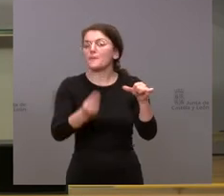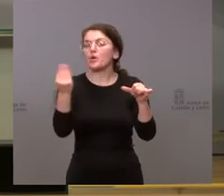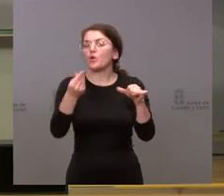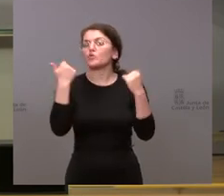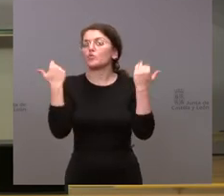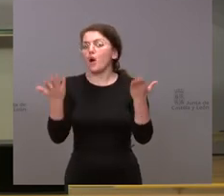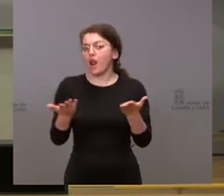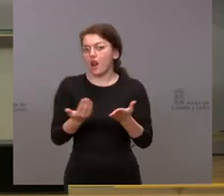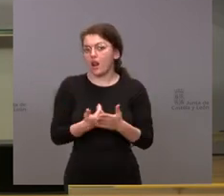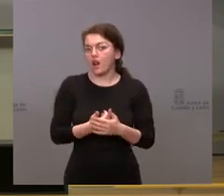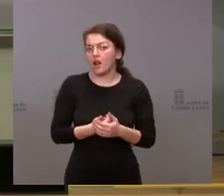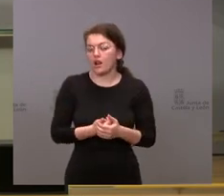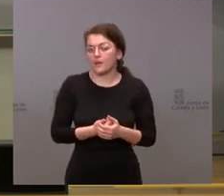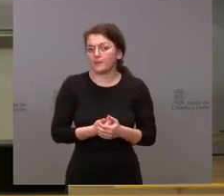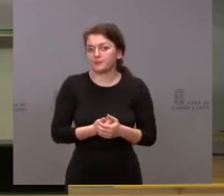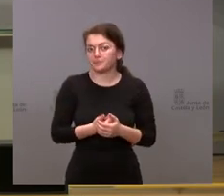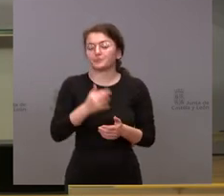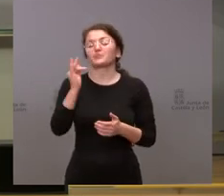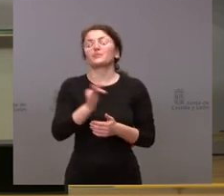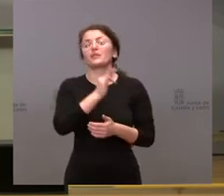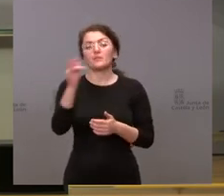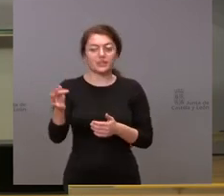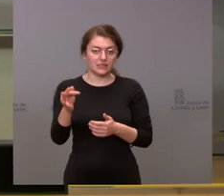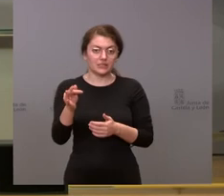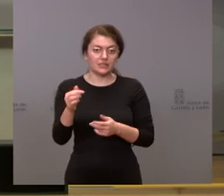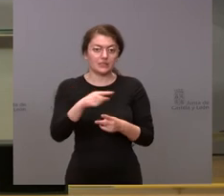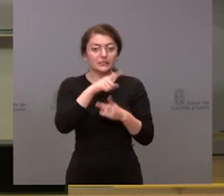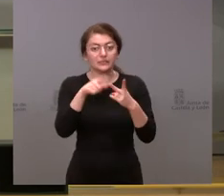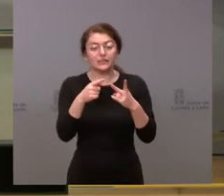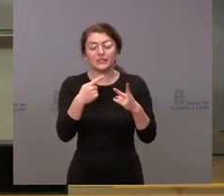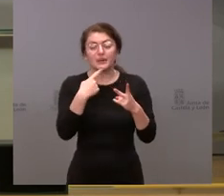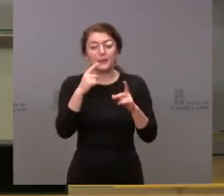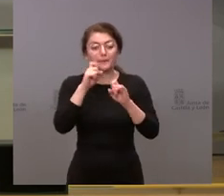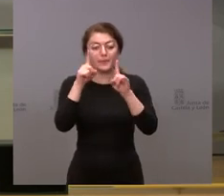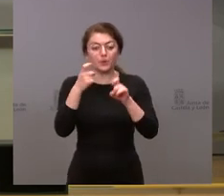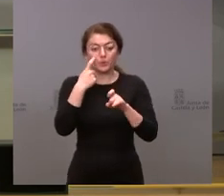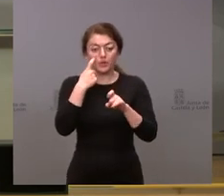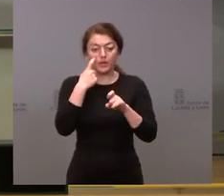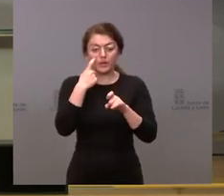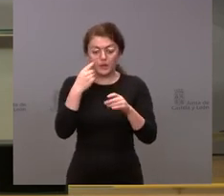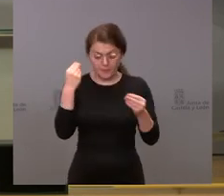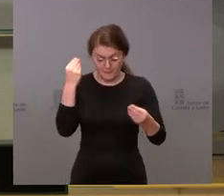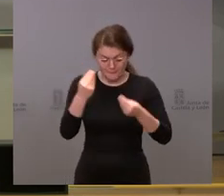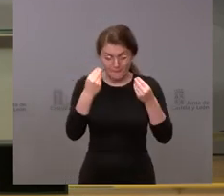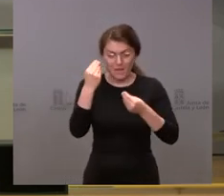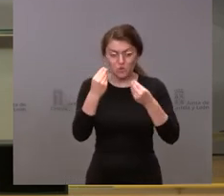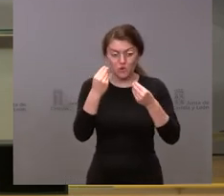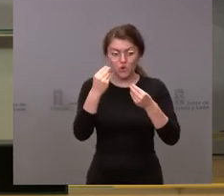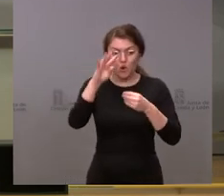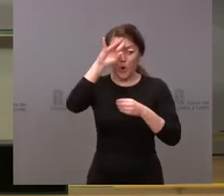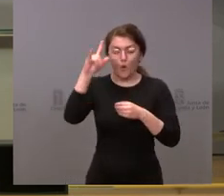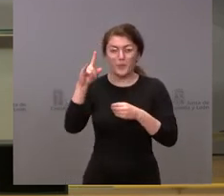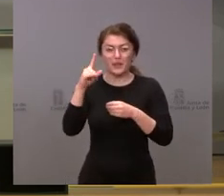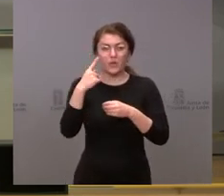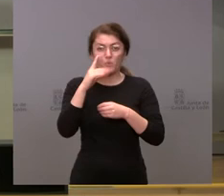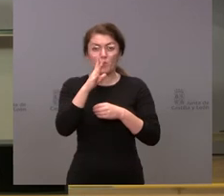mejoras se van a poner en marcha y por otra parte me gustaría contestarme al tema de la rueda de prensa